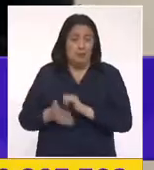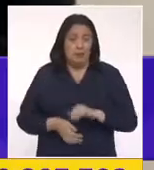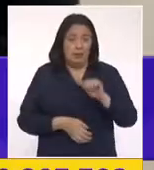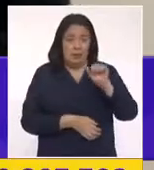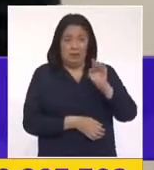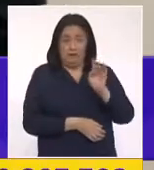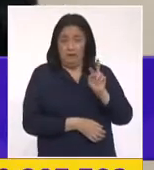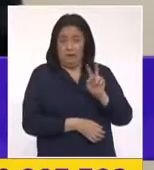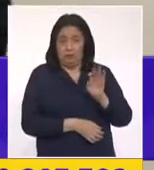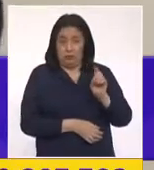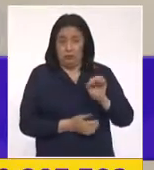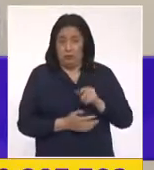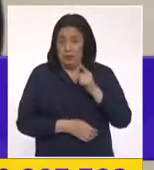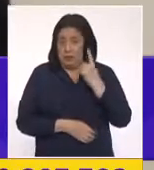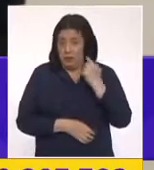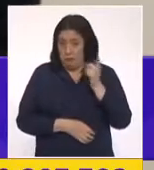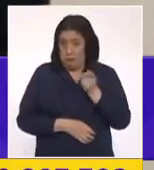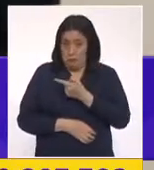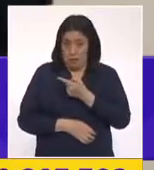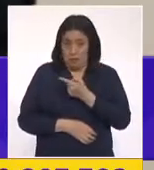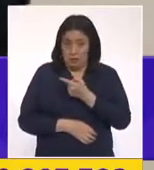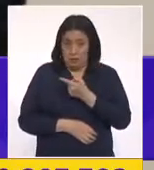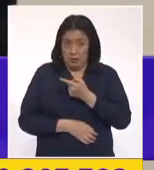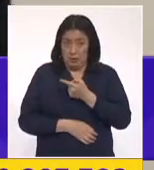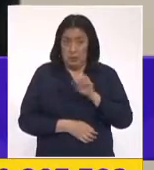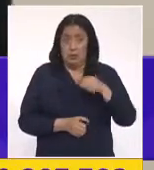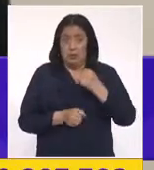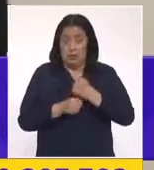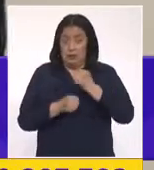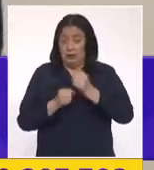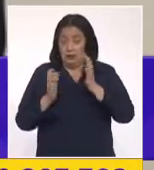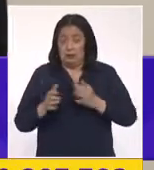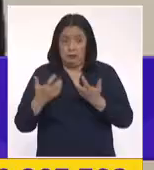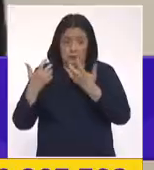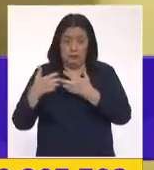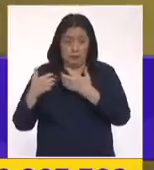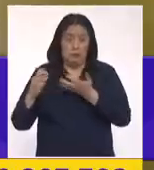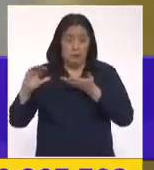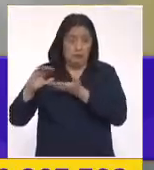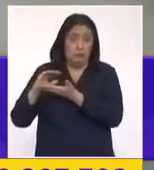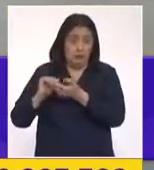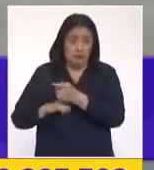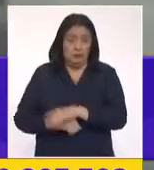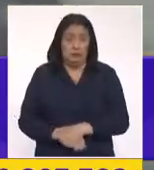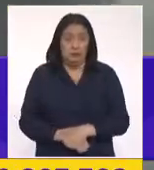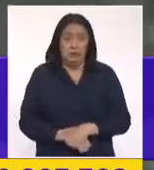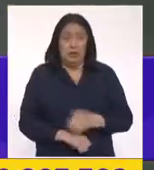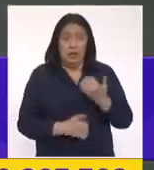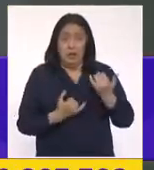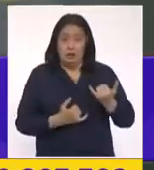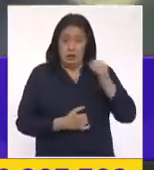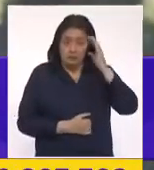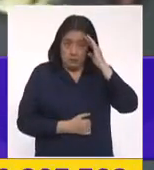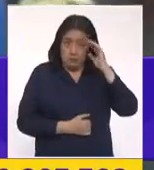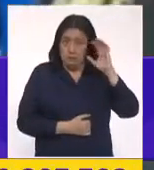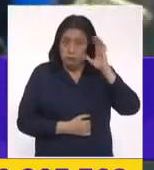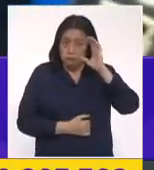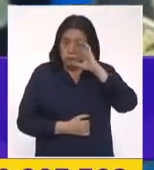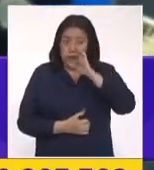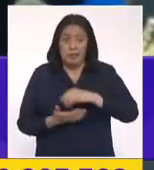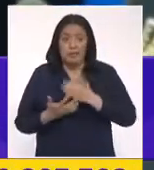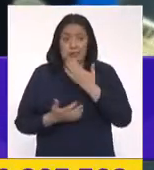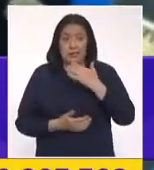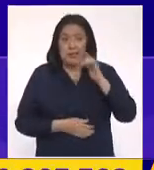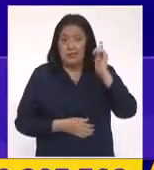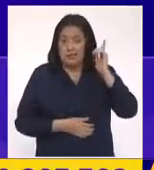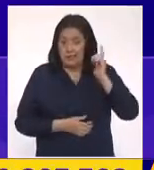Quispe Pintay. ¿Él sería? El trabajador de este almacén. La policía todavía busca quién sería el